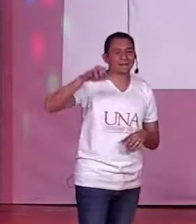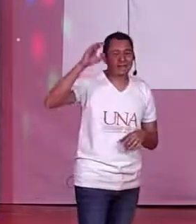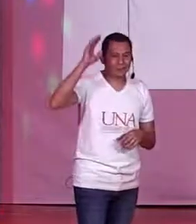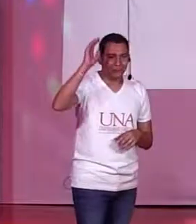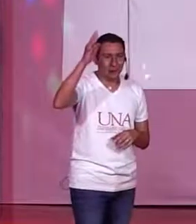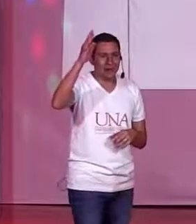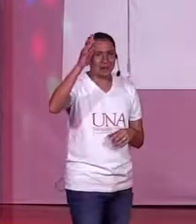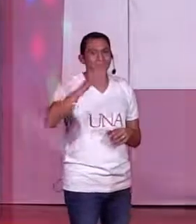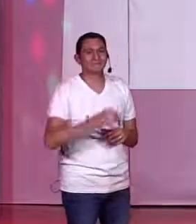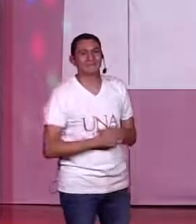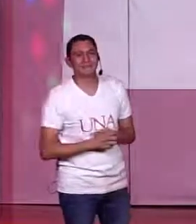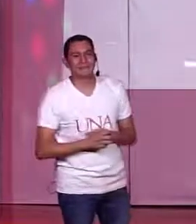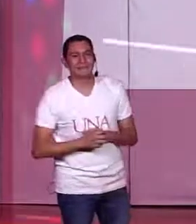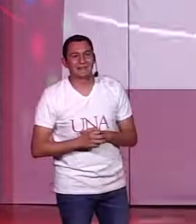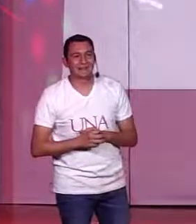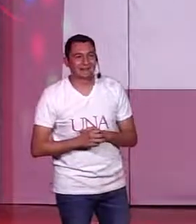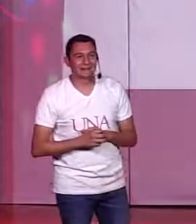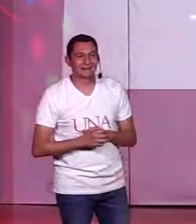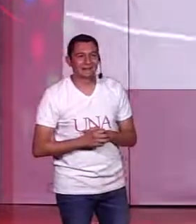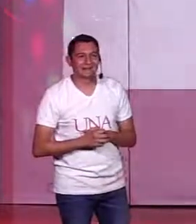es una.